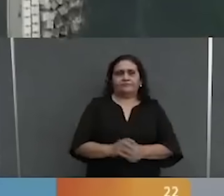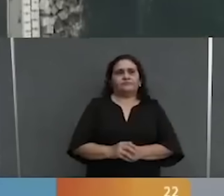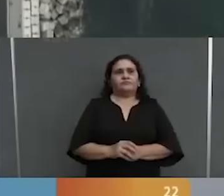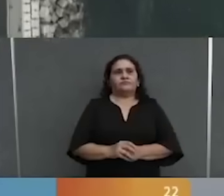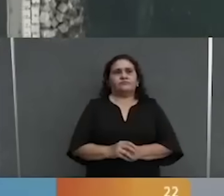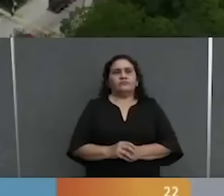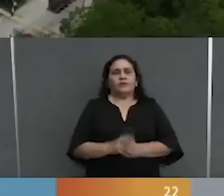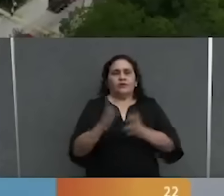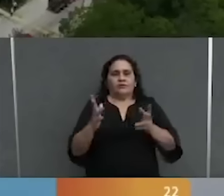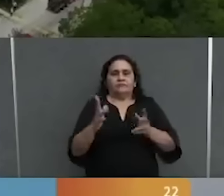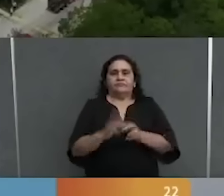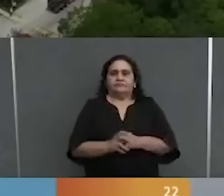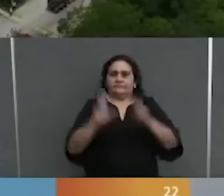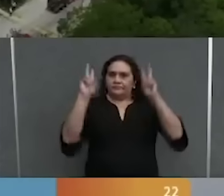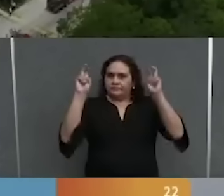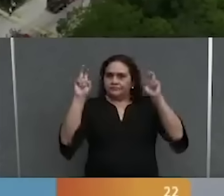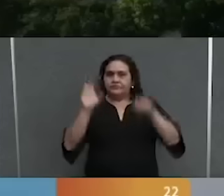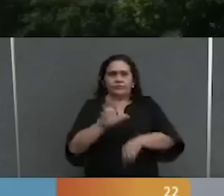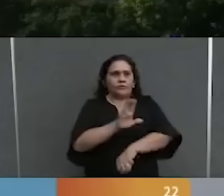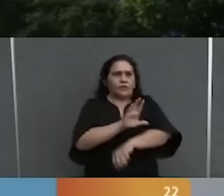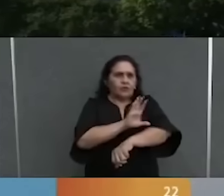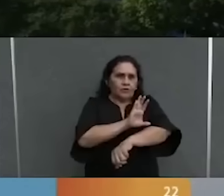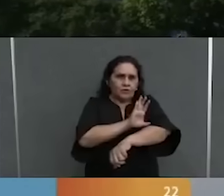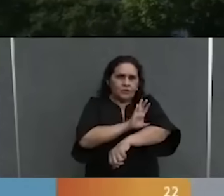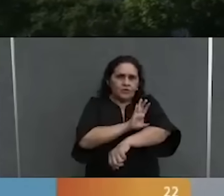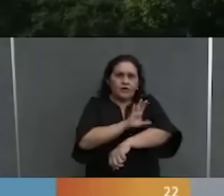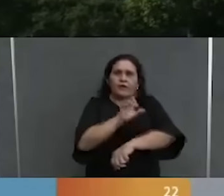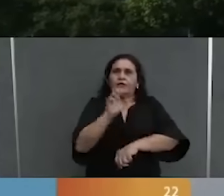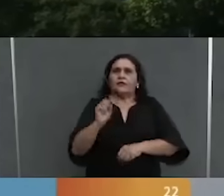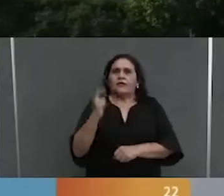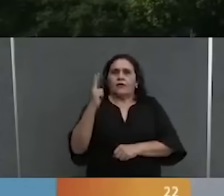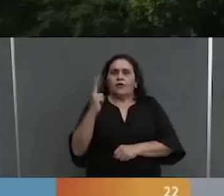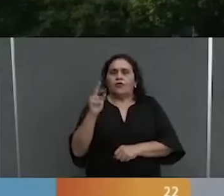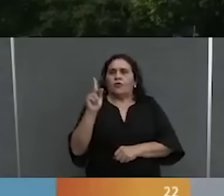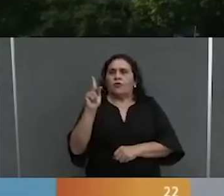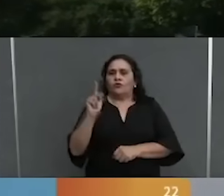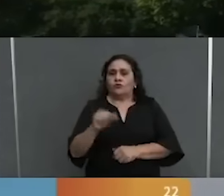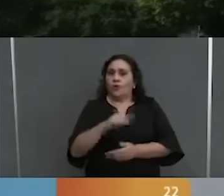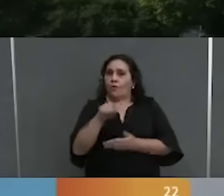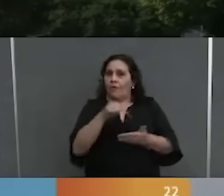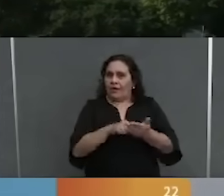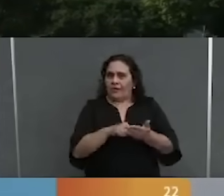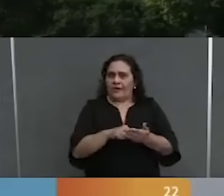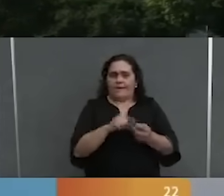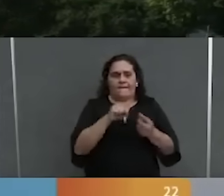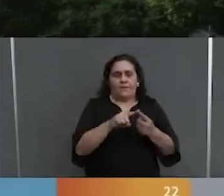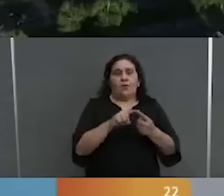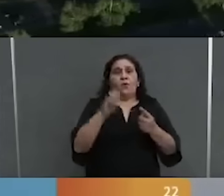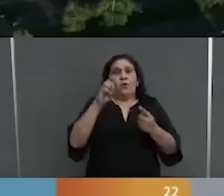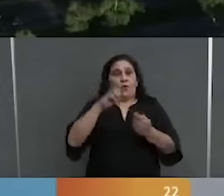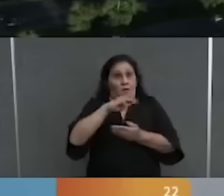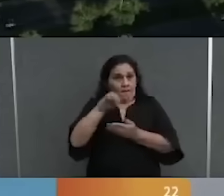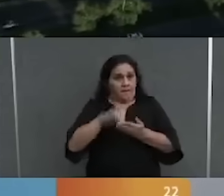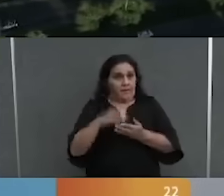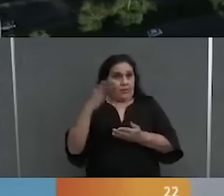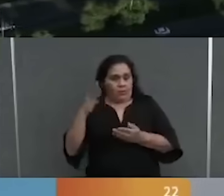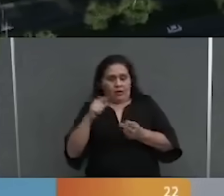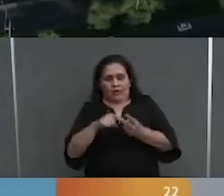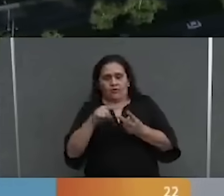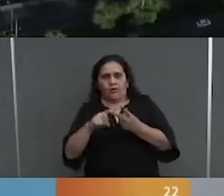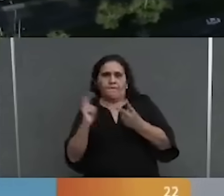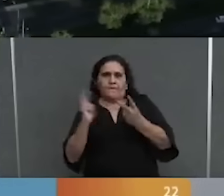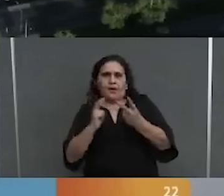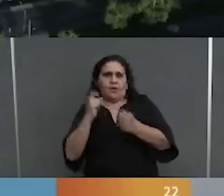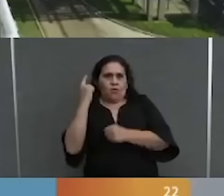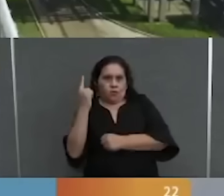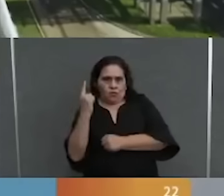eléctricas de ciclo combinado que se están construyendo en Yucatán, estamos hablando de la Mérida 4 y la Valladolid 1, que nos